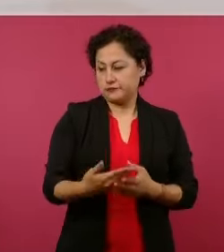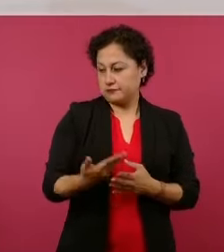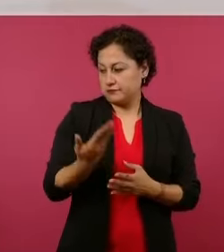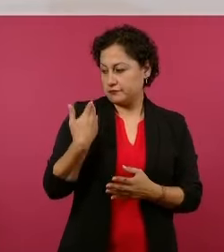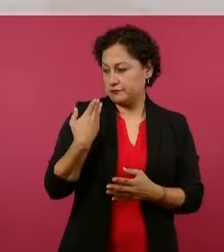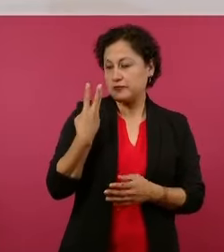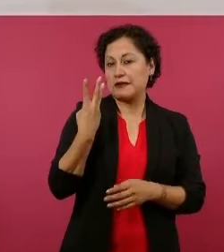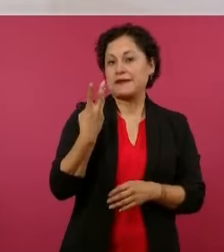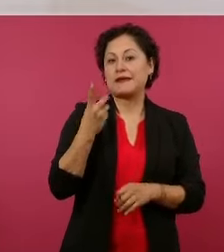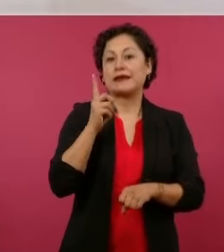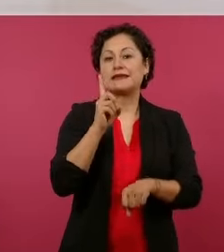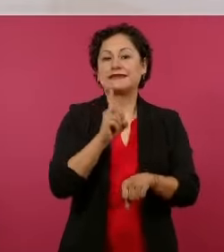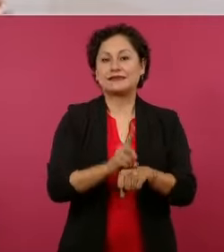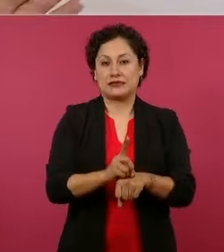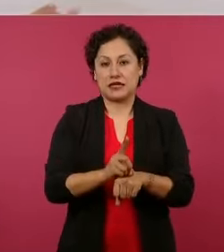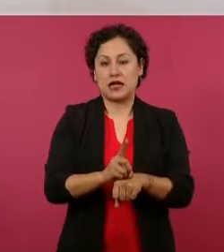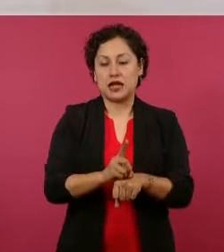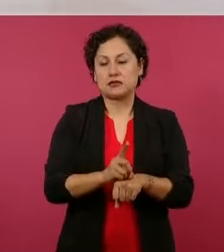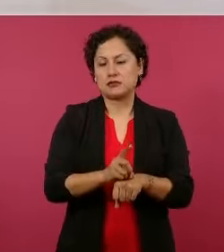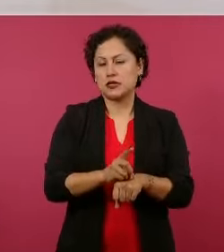con suspensiones